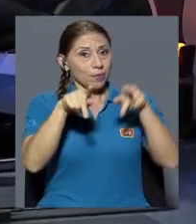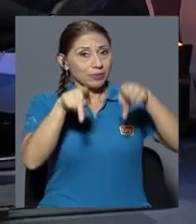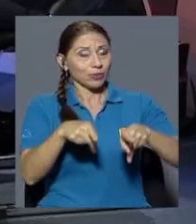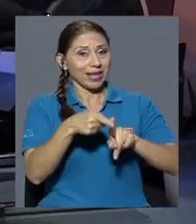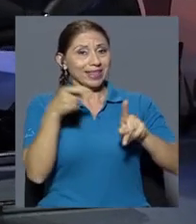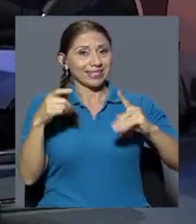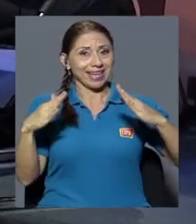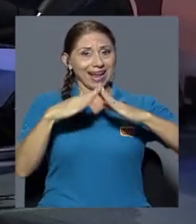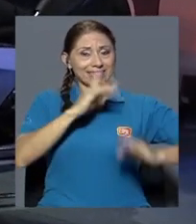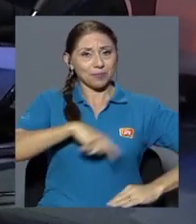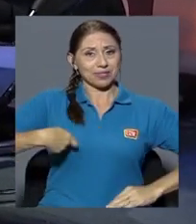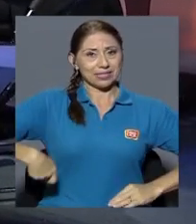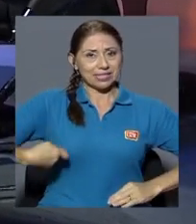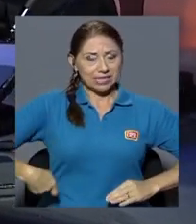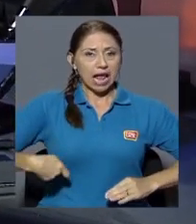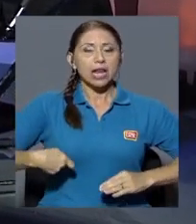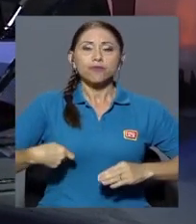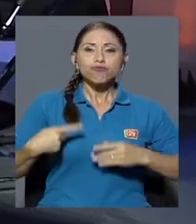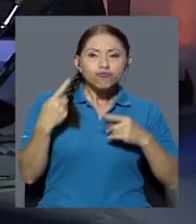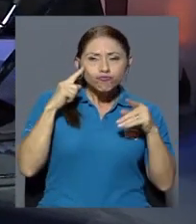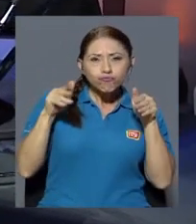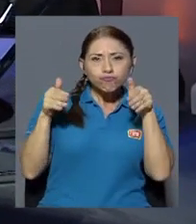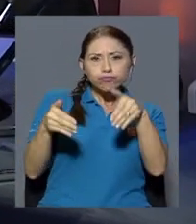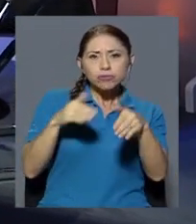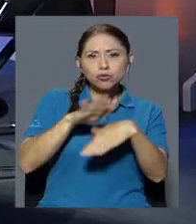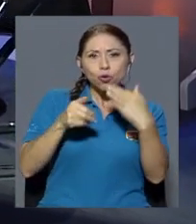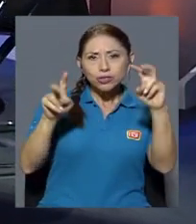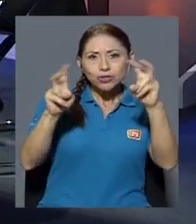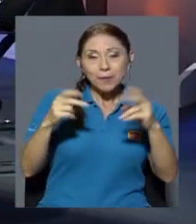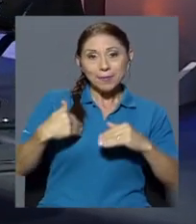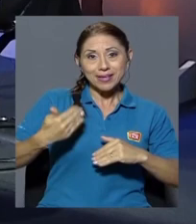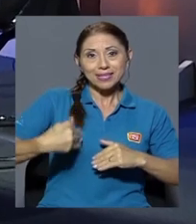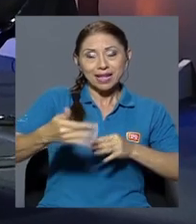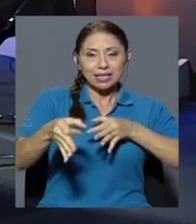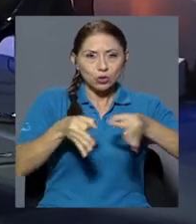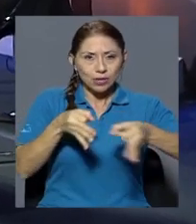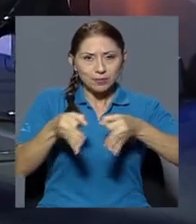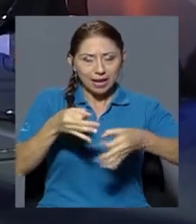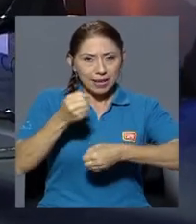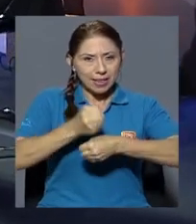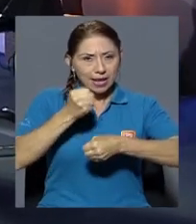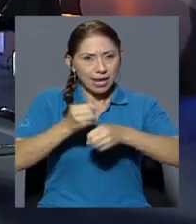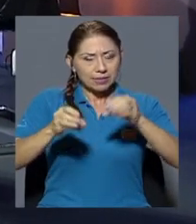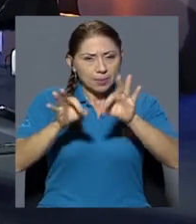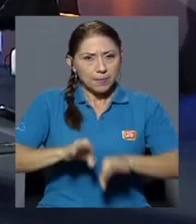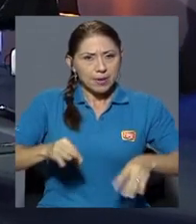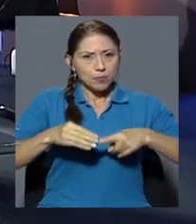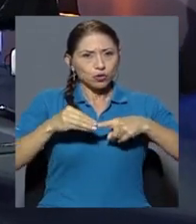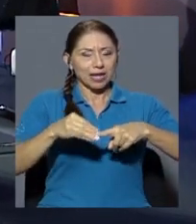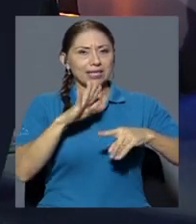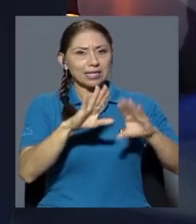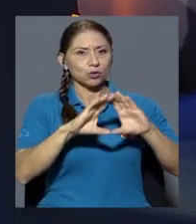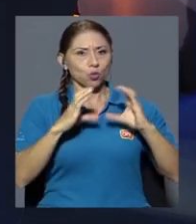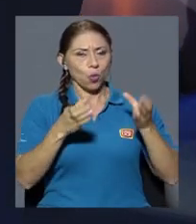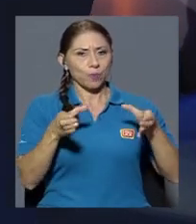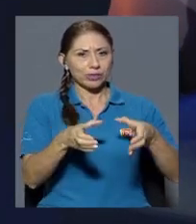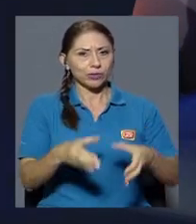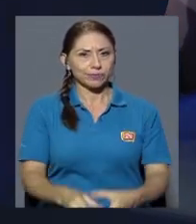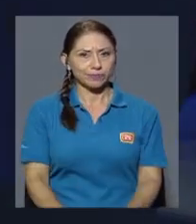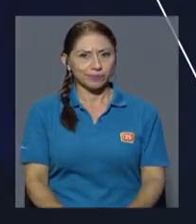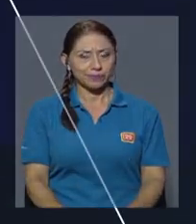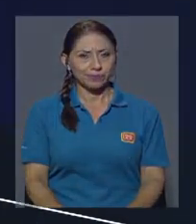presidencial de todos estos asuntos y que ahora más adelante nos va a explicar esas tareas primordiales que tienen su comisionado